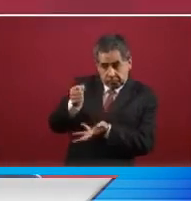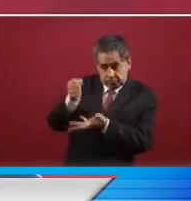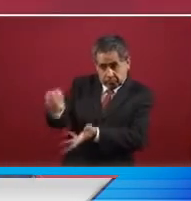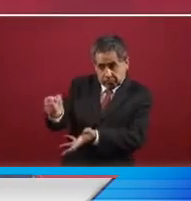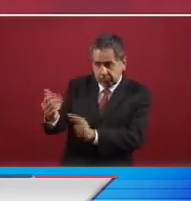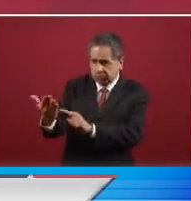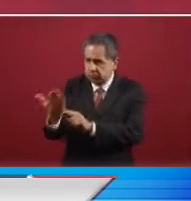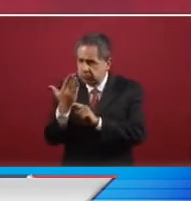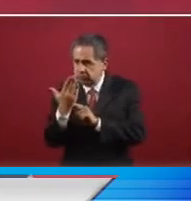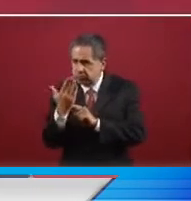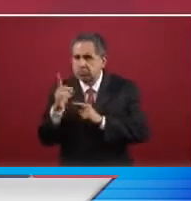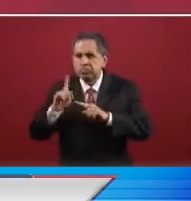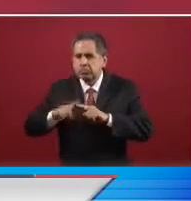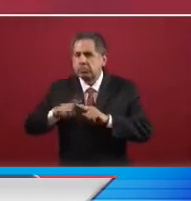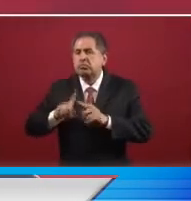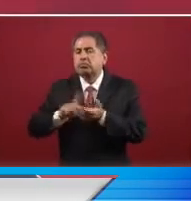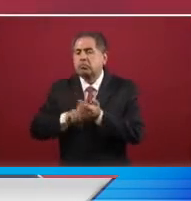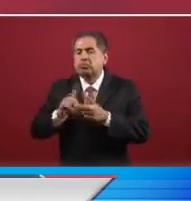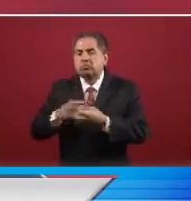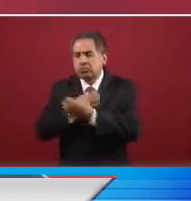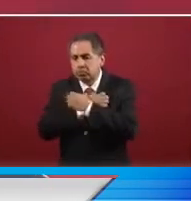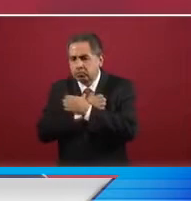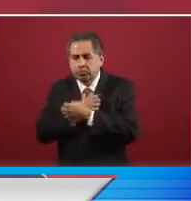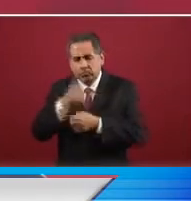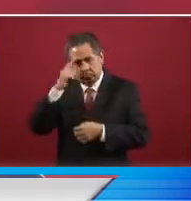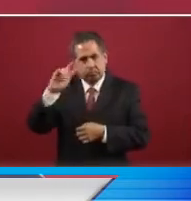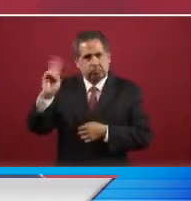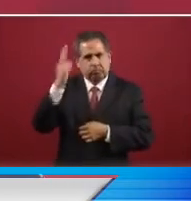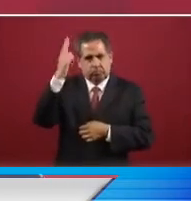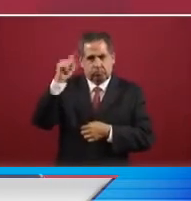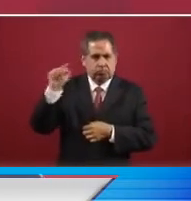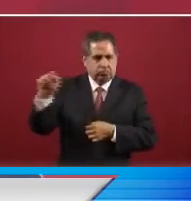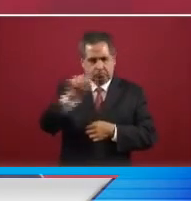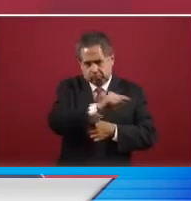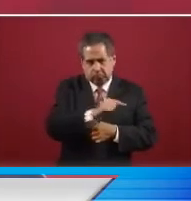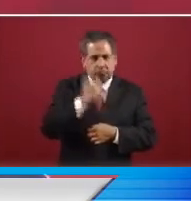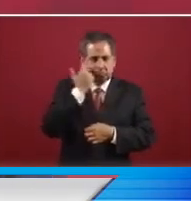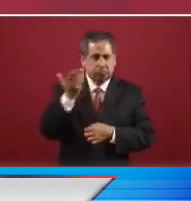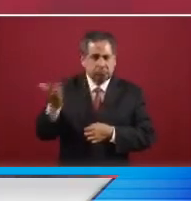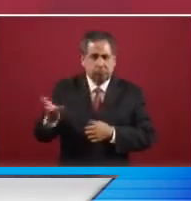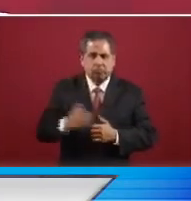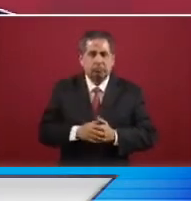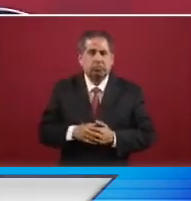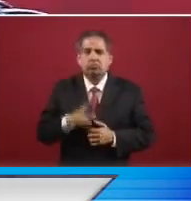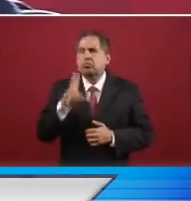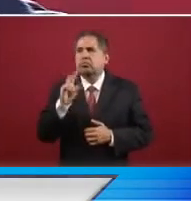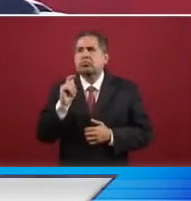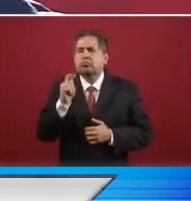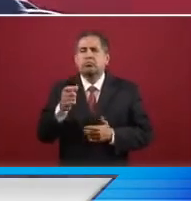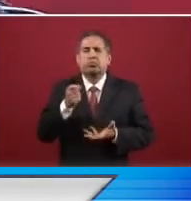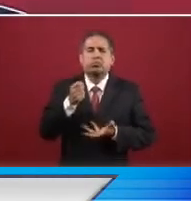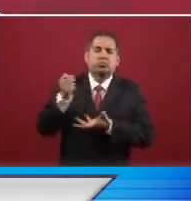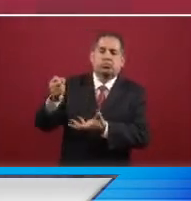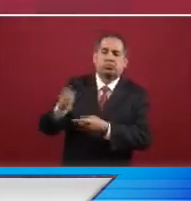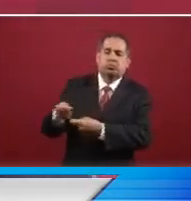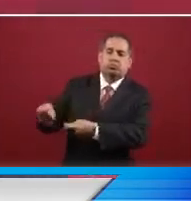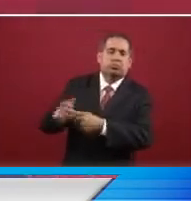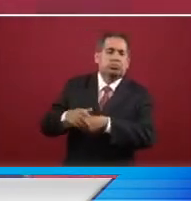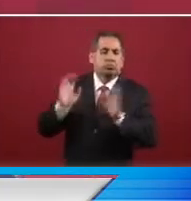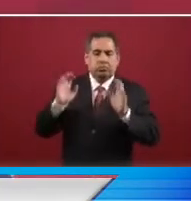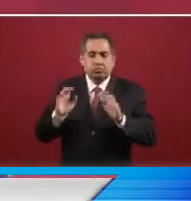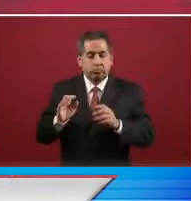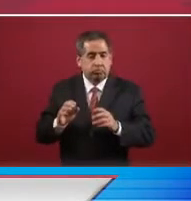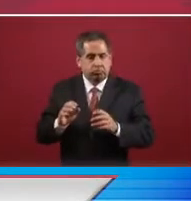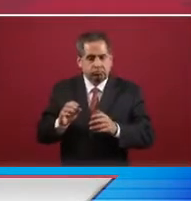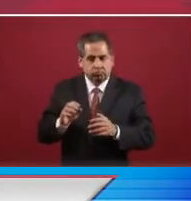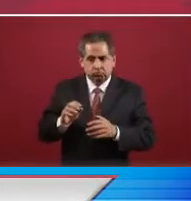universidades, pero hace un llamado para que se transparente el uso de fondos. No se admiten ya cacicazgos de líderes y sindicatos en las universidades. Hay